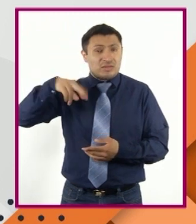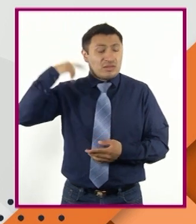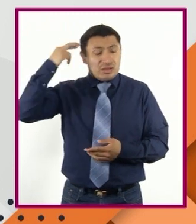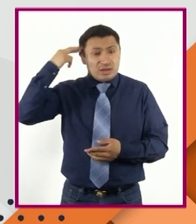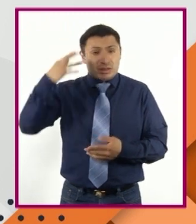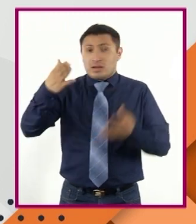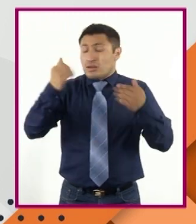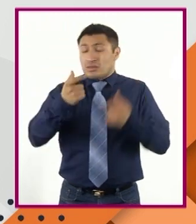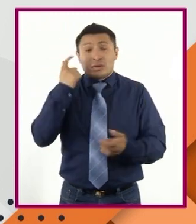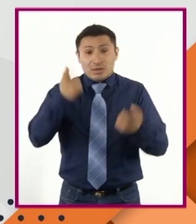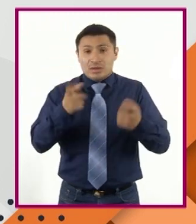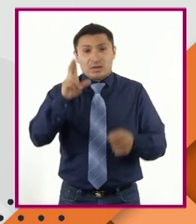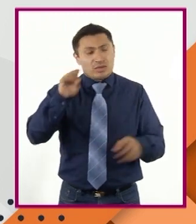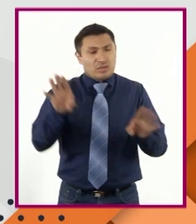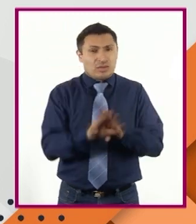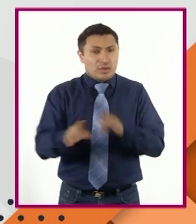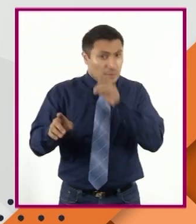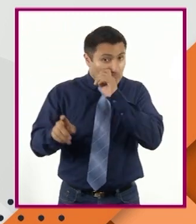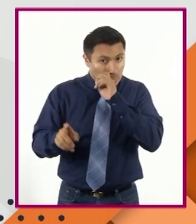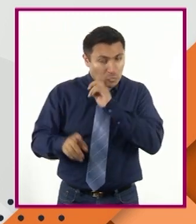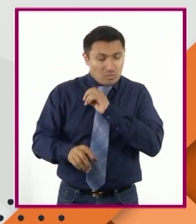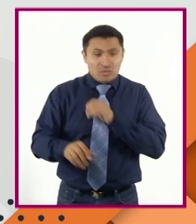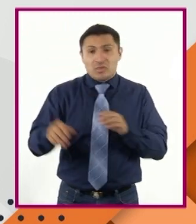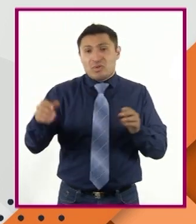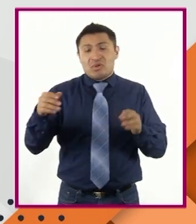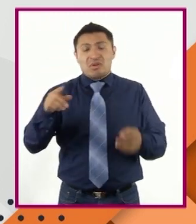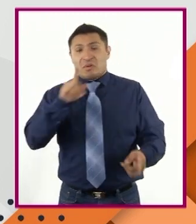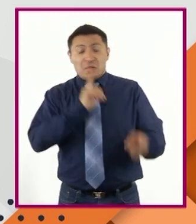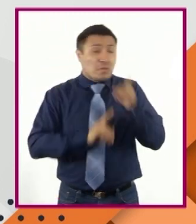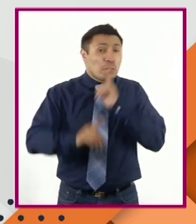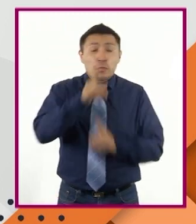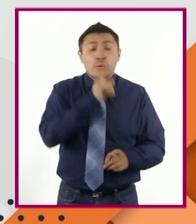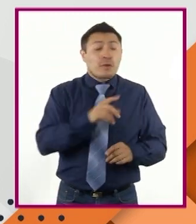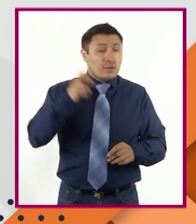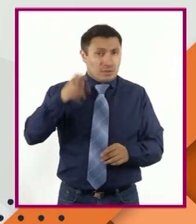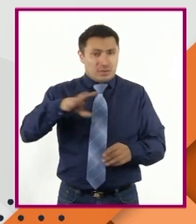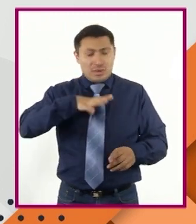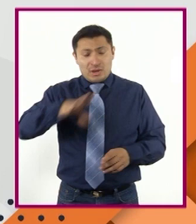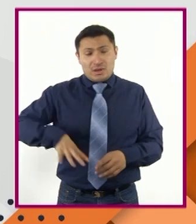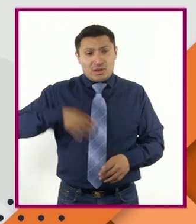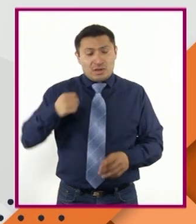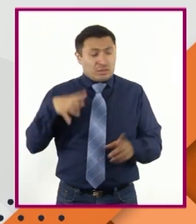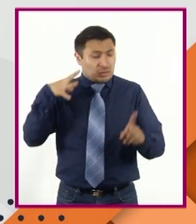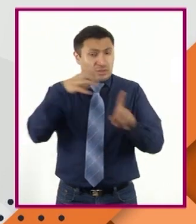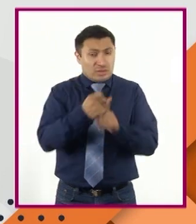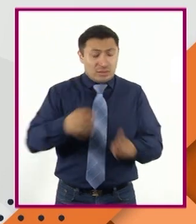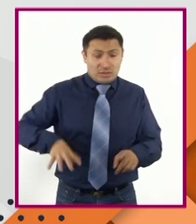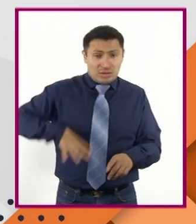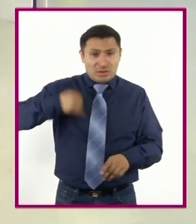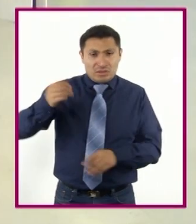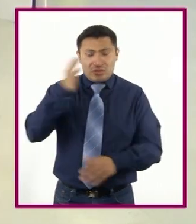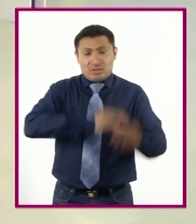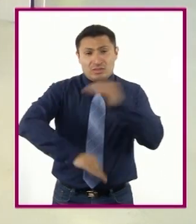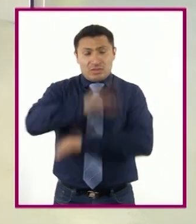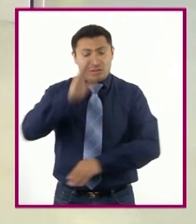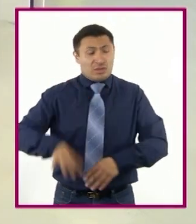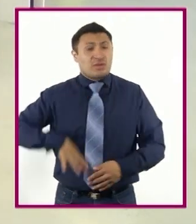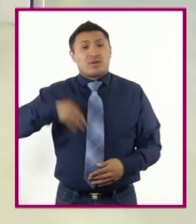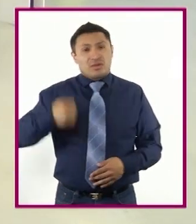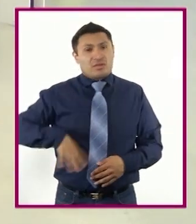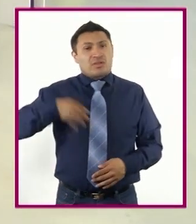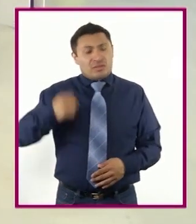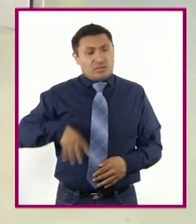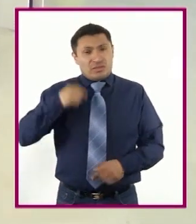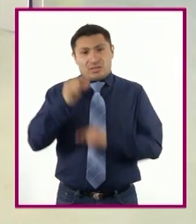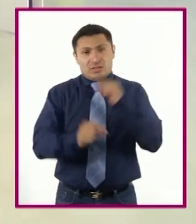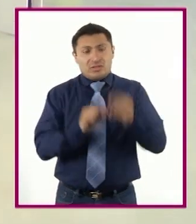tenga dinero no es una objeción a créditos. Este se obtiene con el éxito, y el éxito se conquista. No